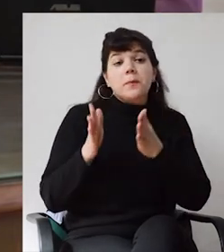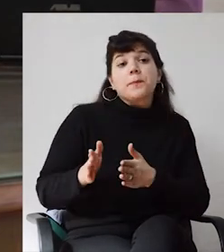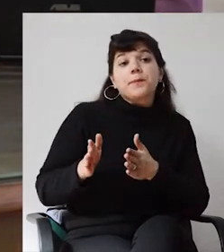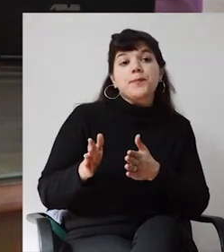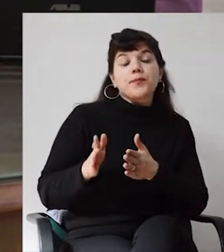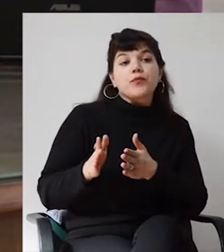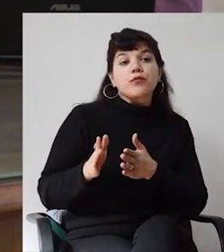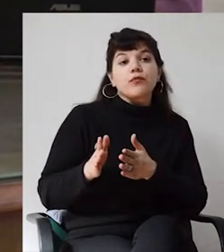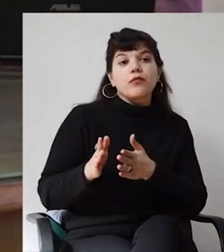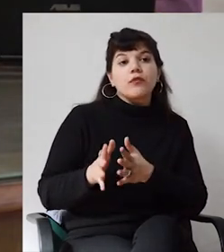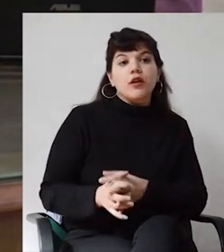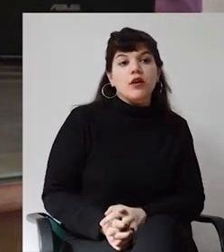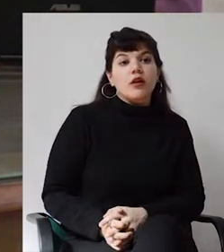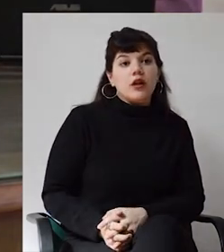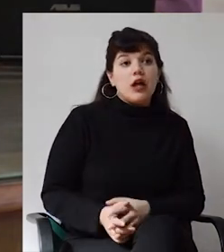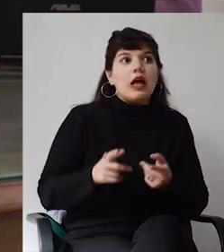Por otro lado,